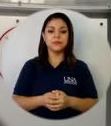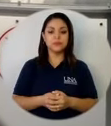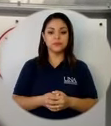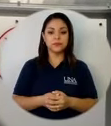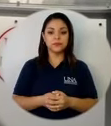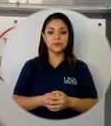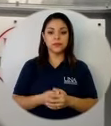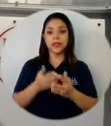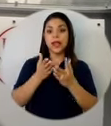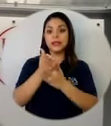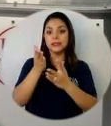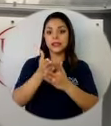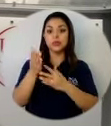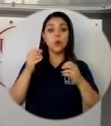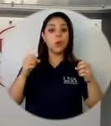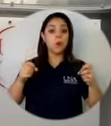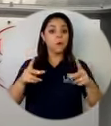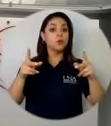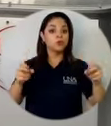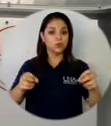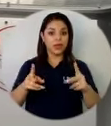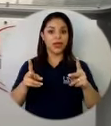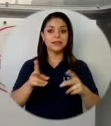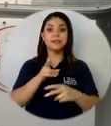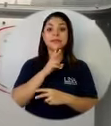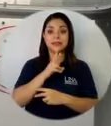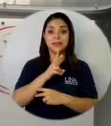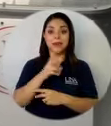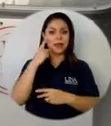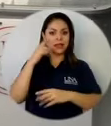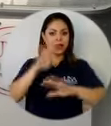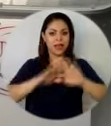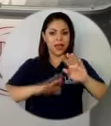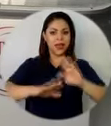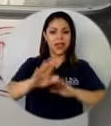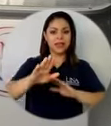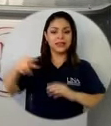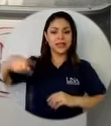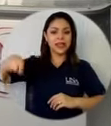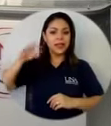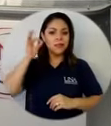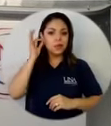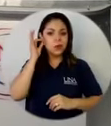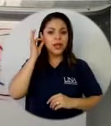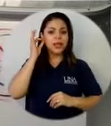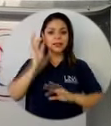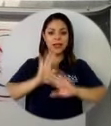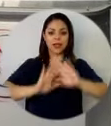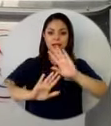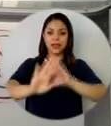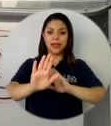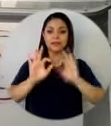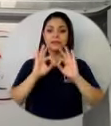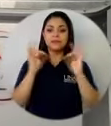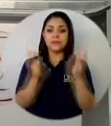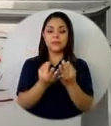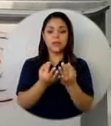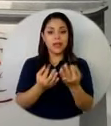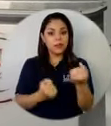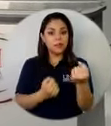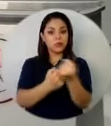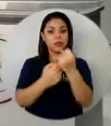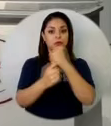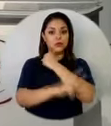¿cómo llamarle? A esas oportunidades, ¿verdad? Para salir adelante ellas, para sacar adelante a su familia, para seguir aportando en el desarrollo